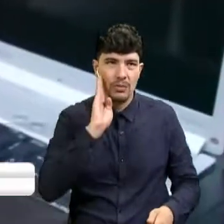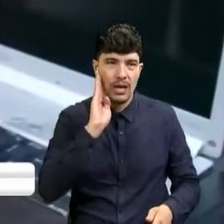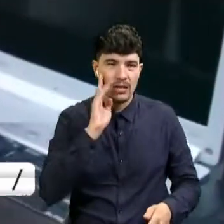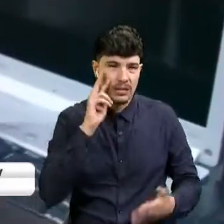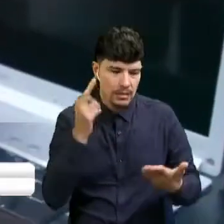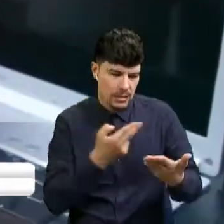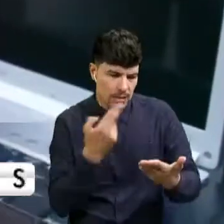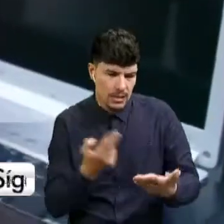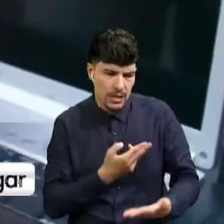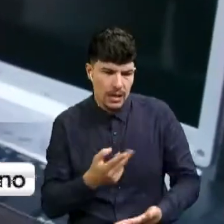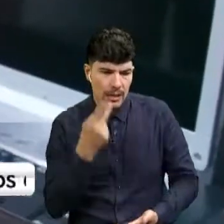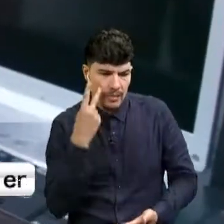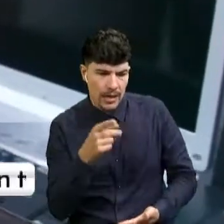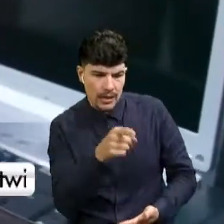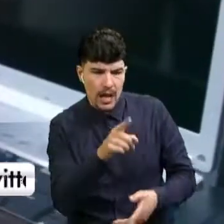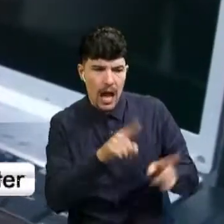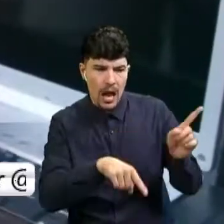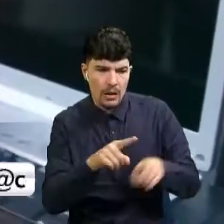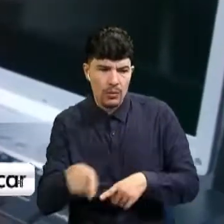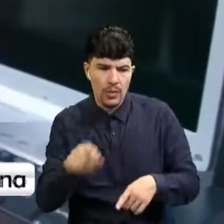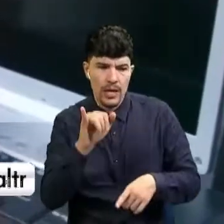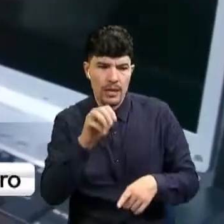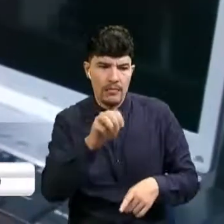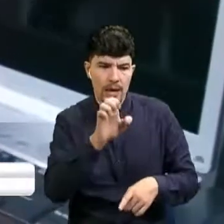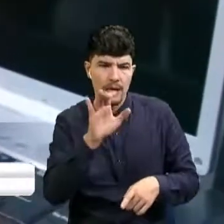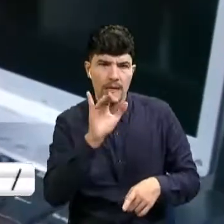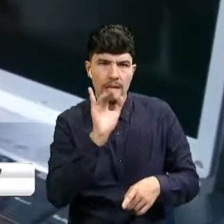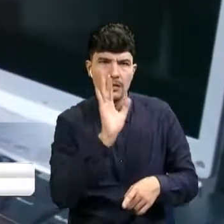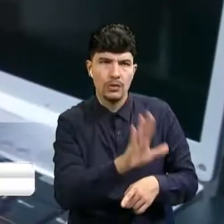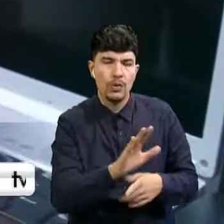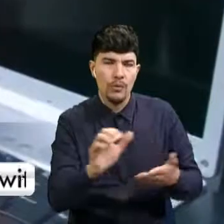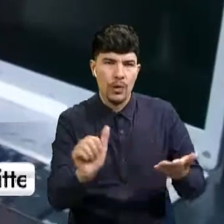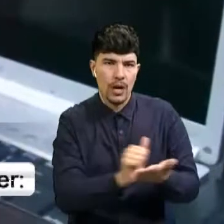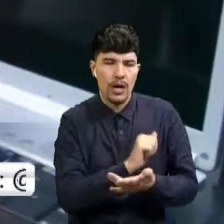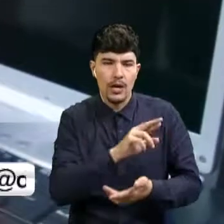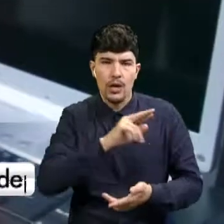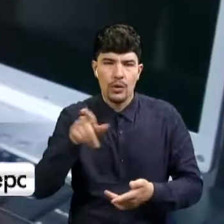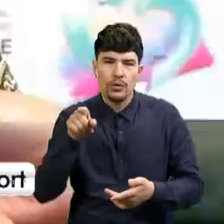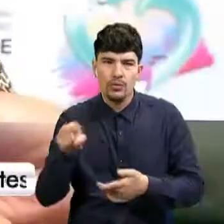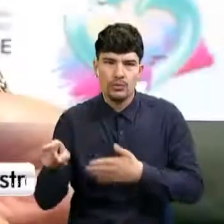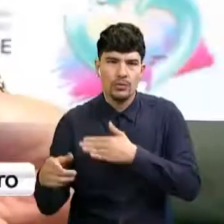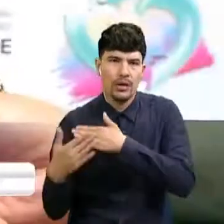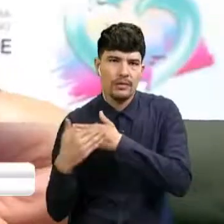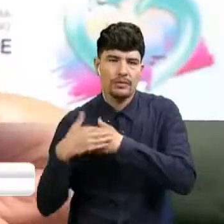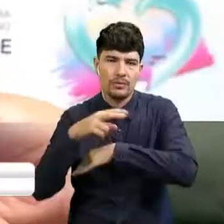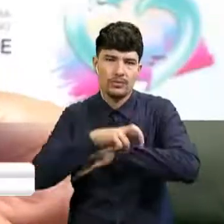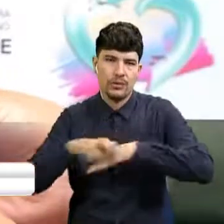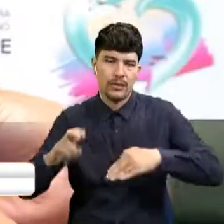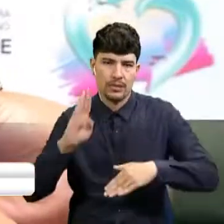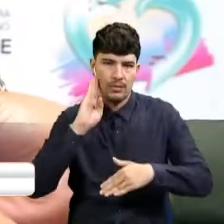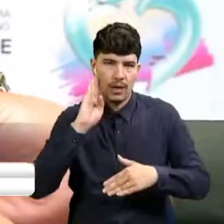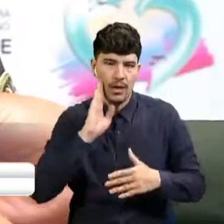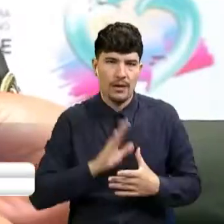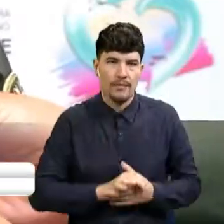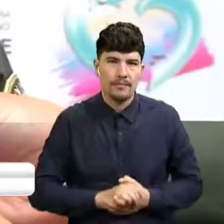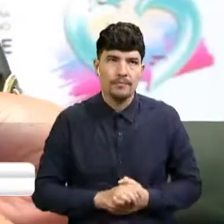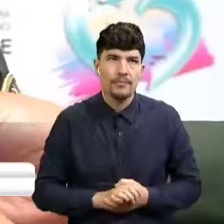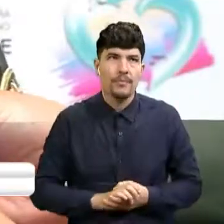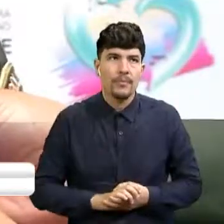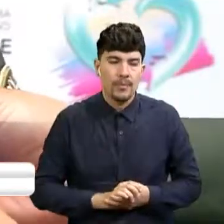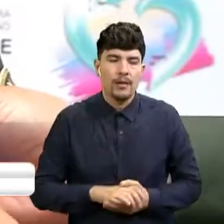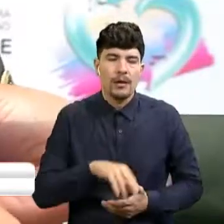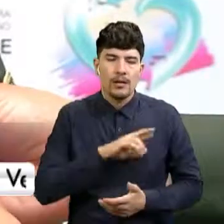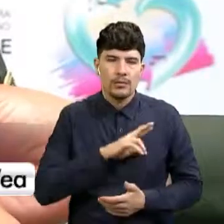cuales se detectó que habían varios con el email adulterado y otros reportados como robados constantemente se vienen